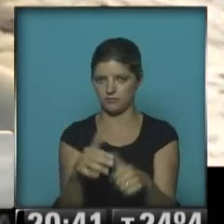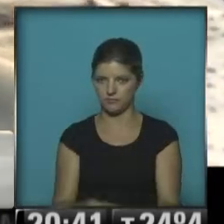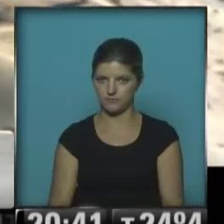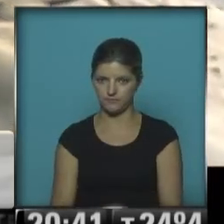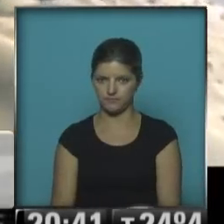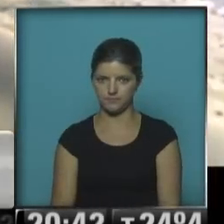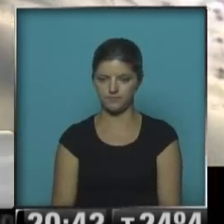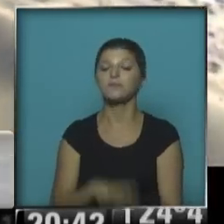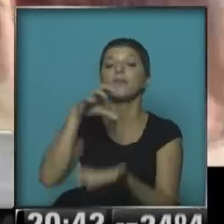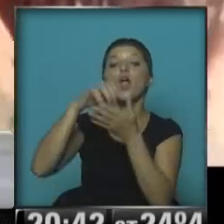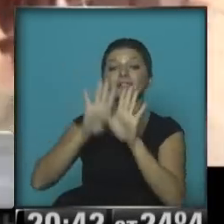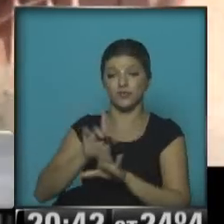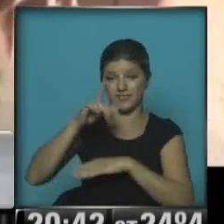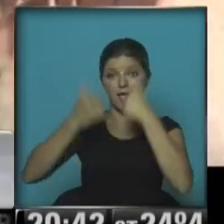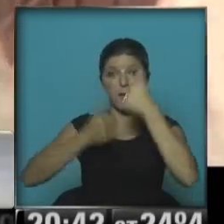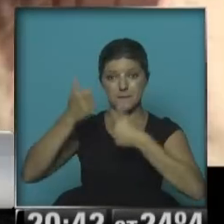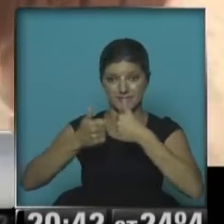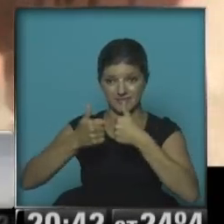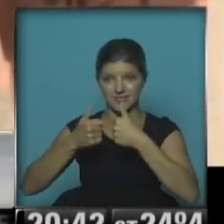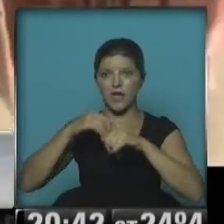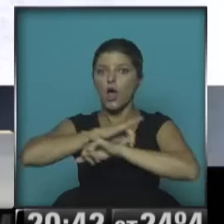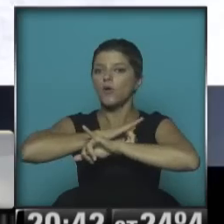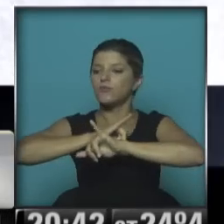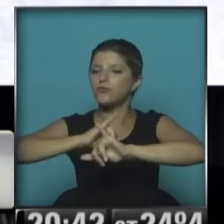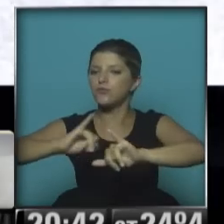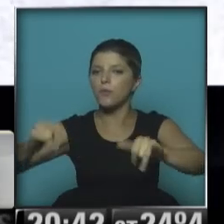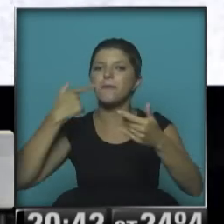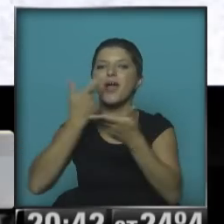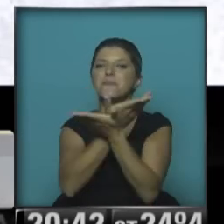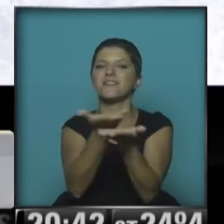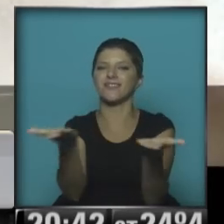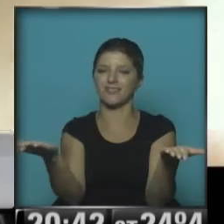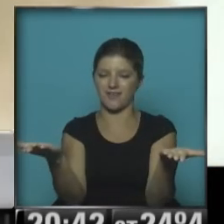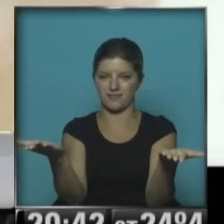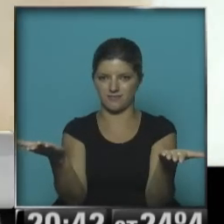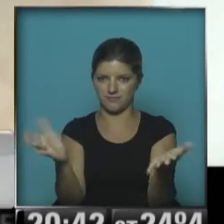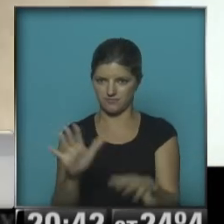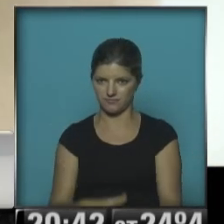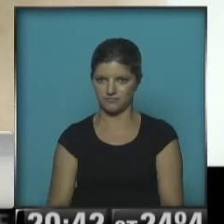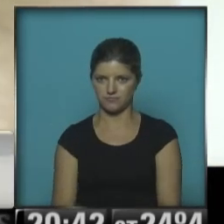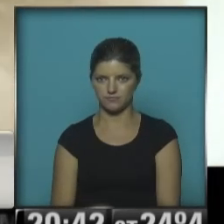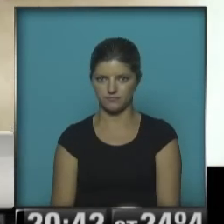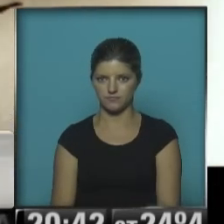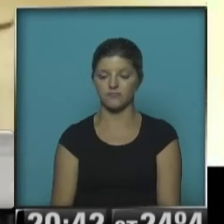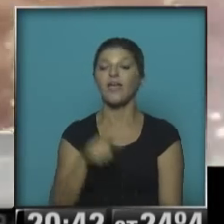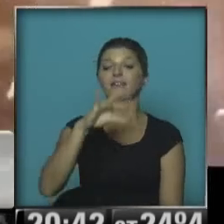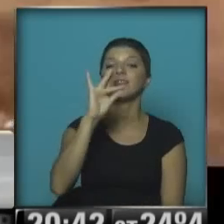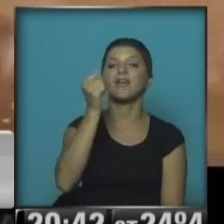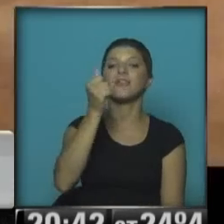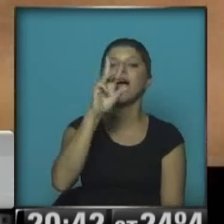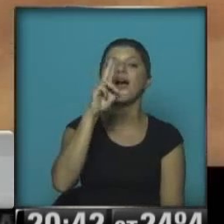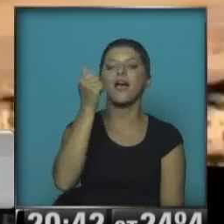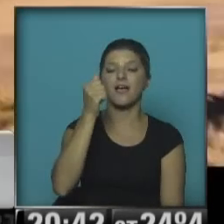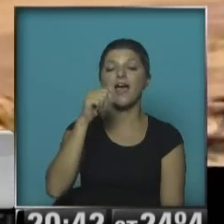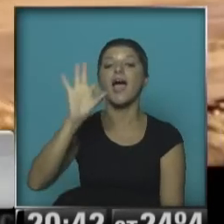La organización de la competencia lo difundió a modo de presentación. El Rally Dakar 2015 está